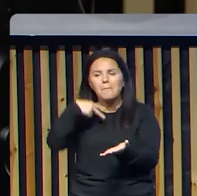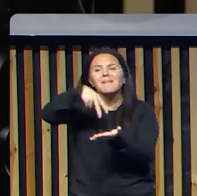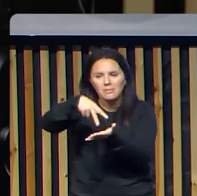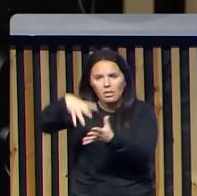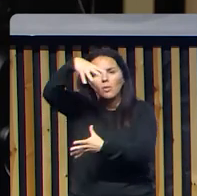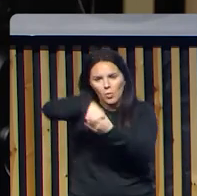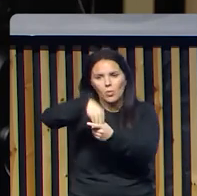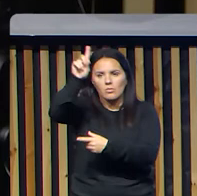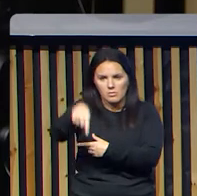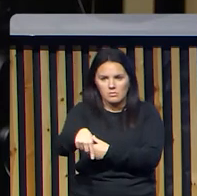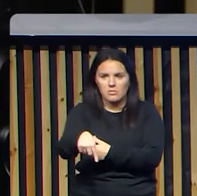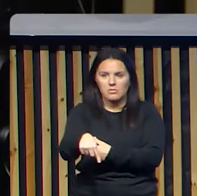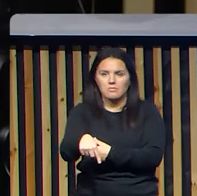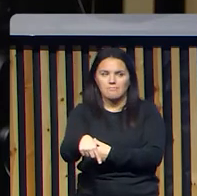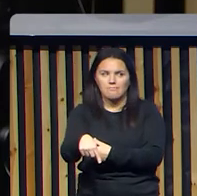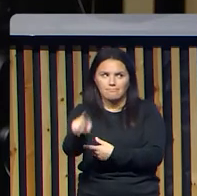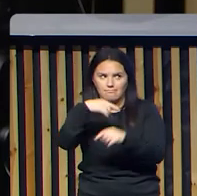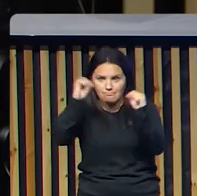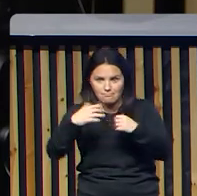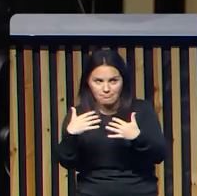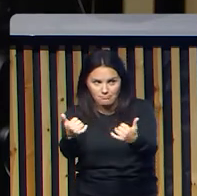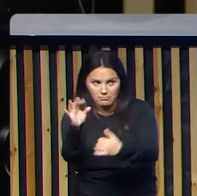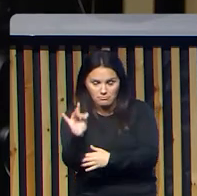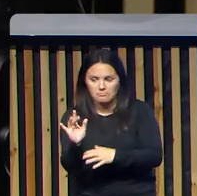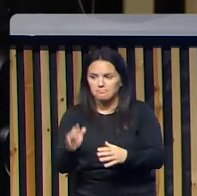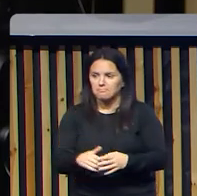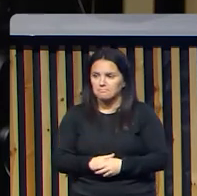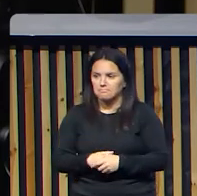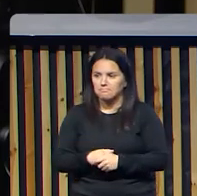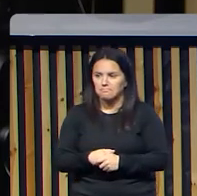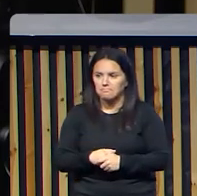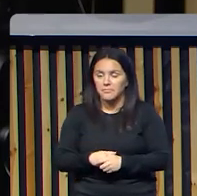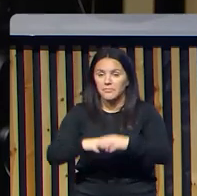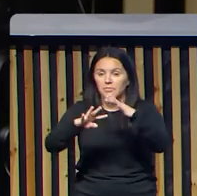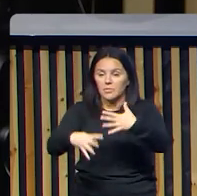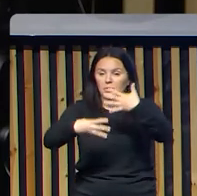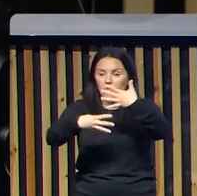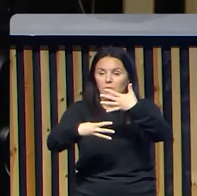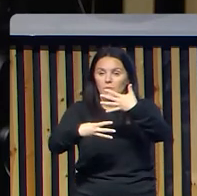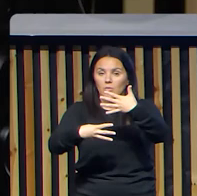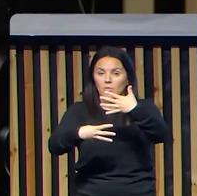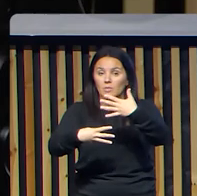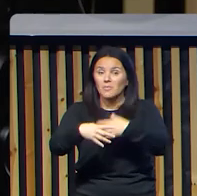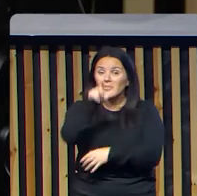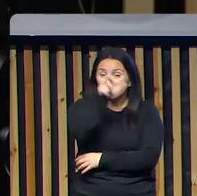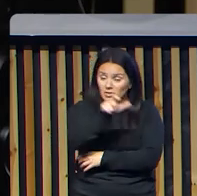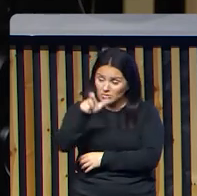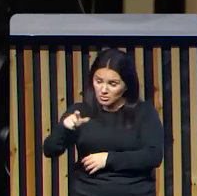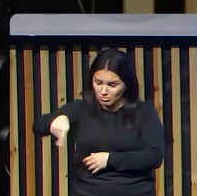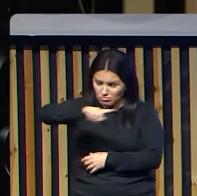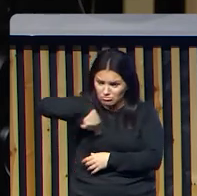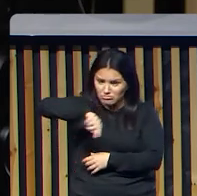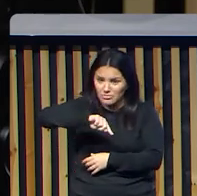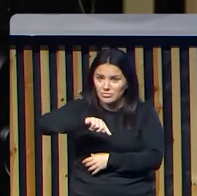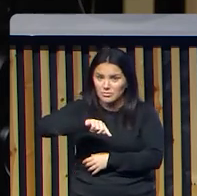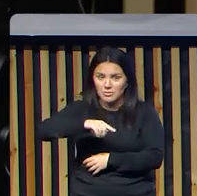presencialidad estáis de acuerdo vale 9 los ciudadanos queremos tener